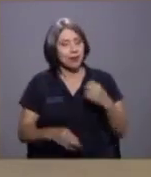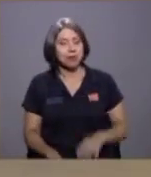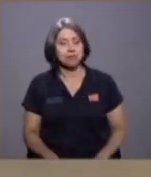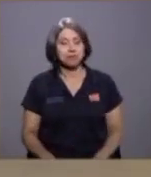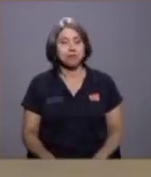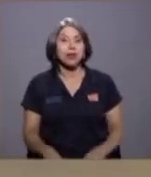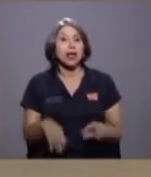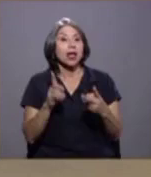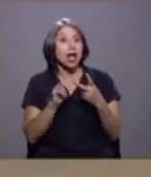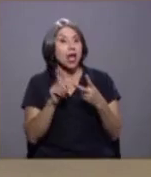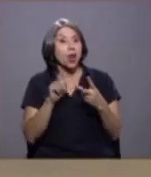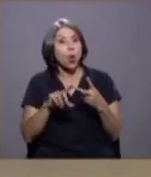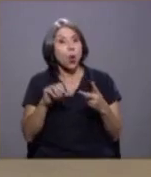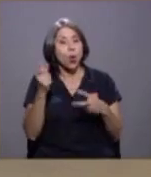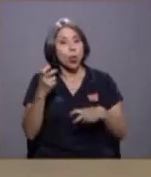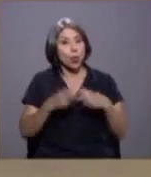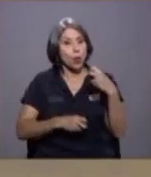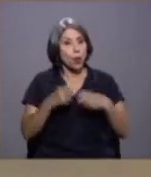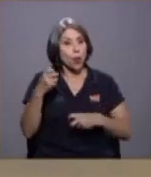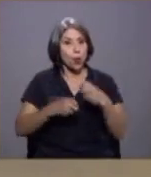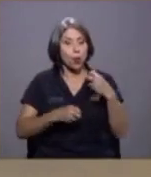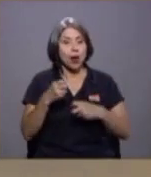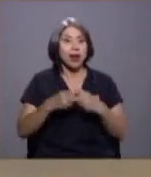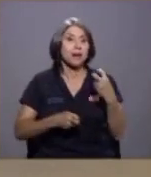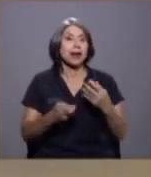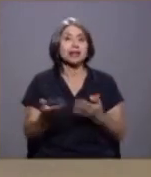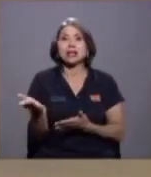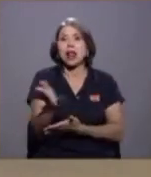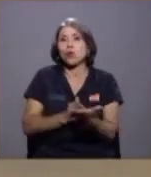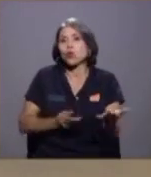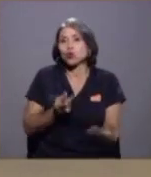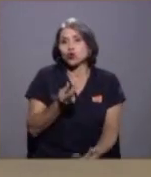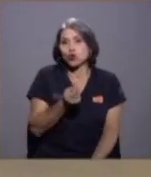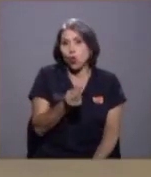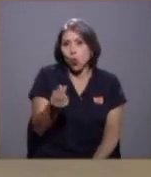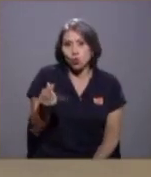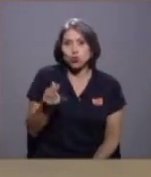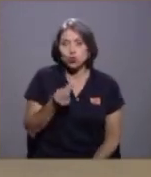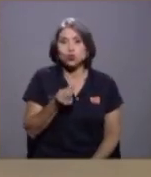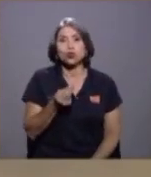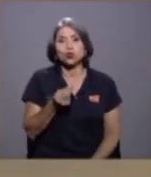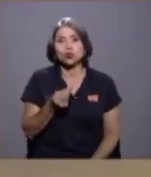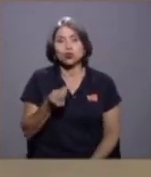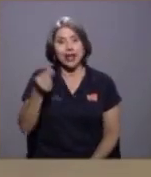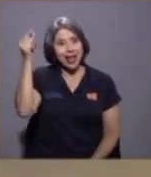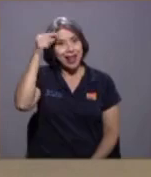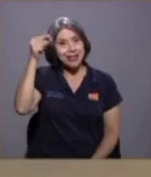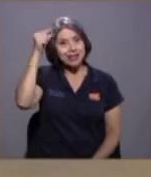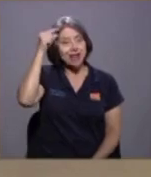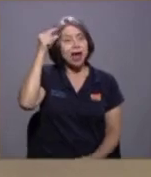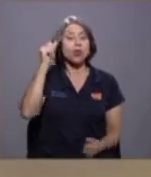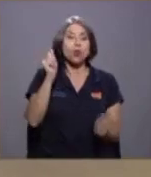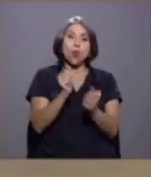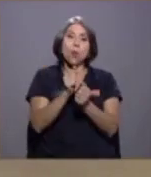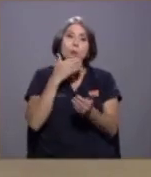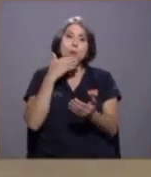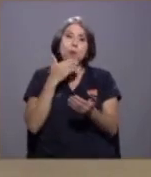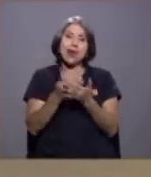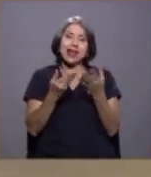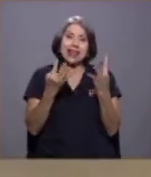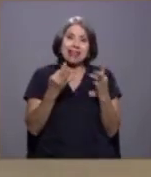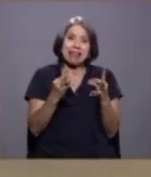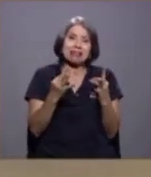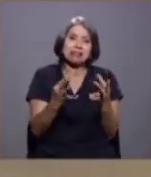me parece que es un problema de algunos de los costos donde el Estado, con buena intención y con